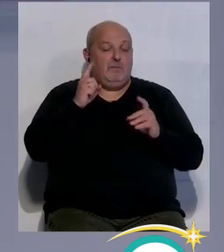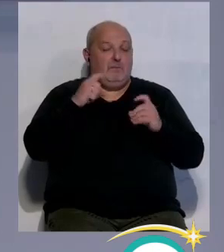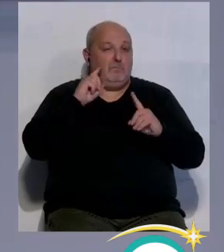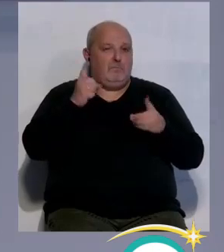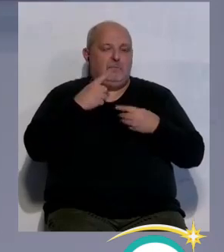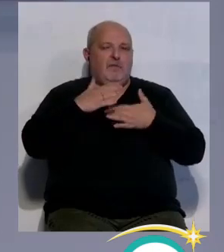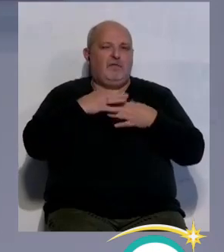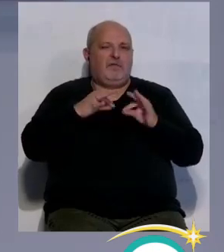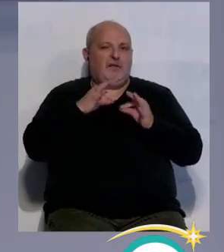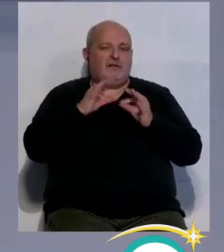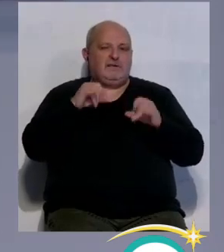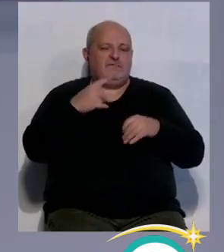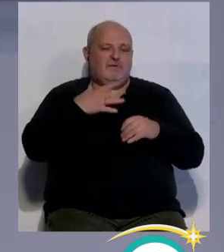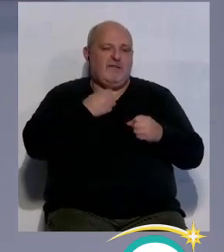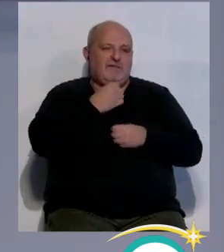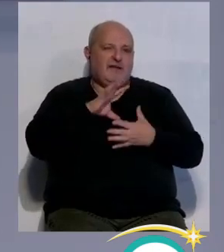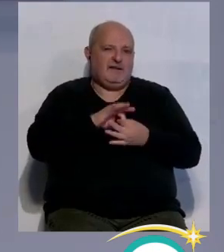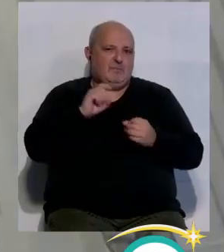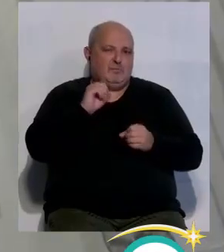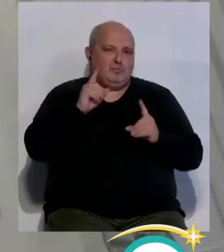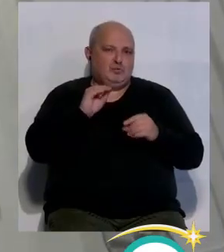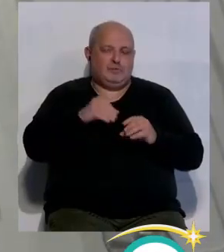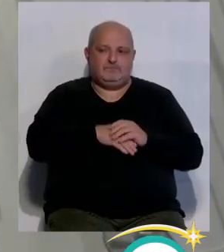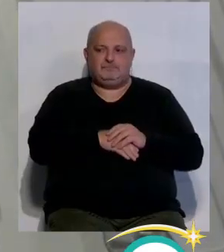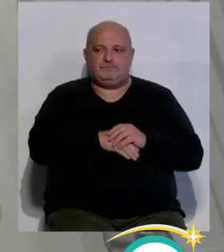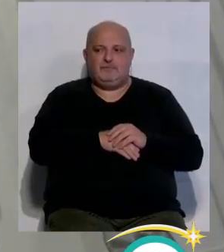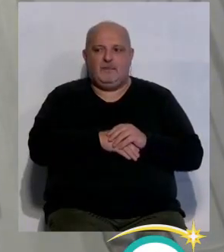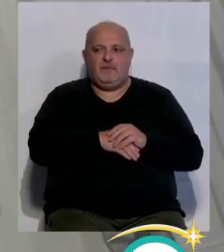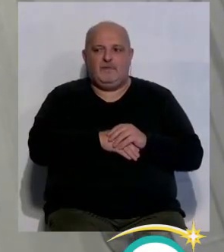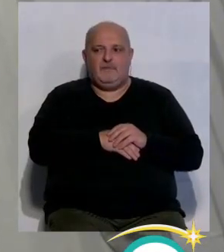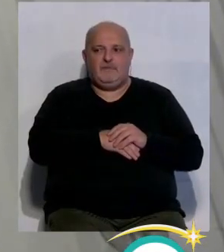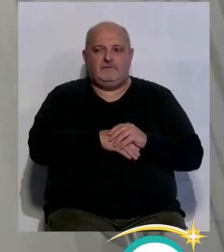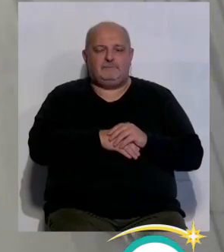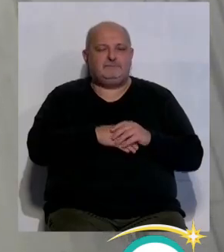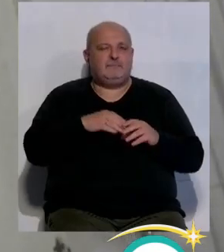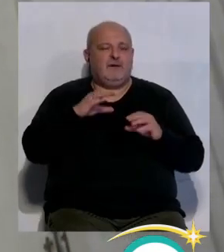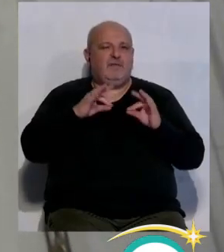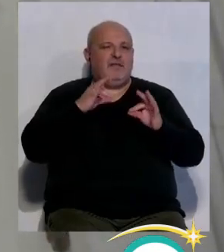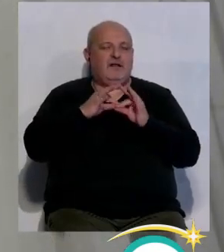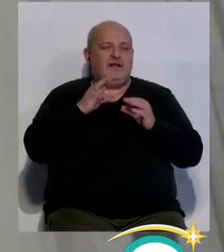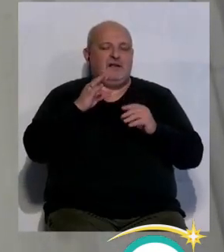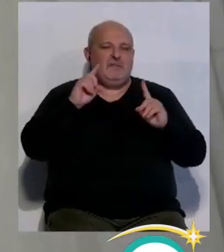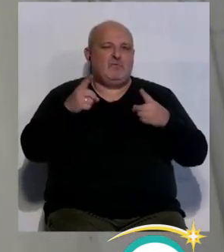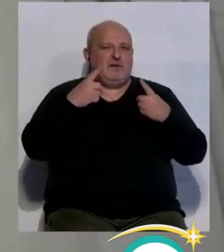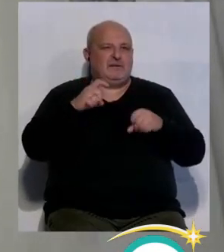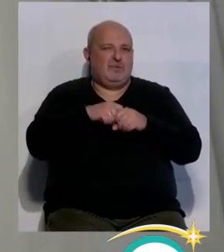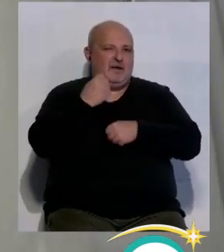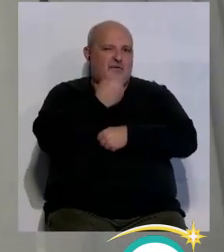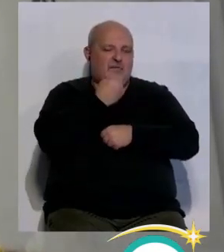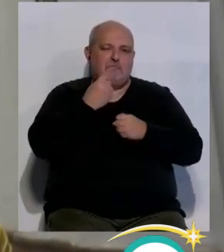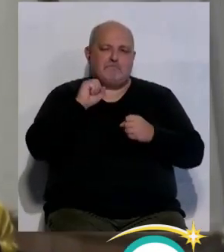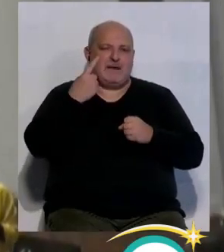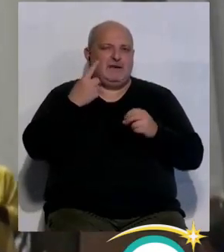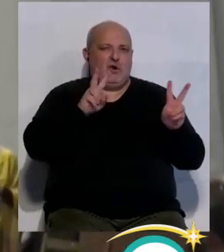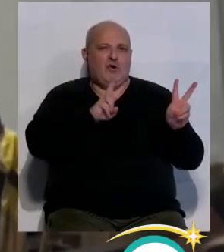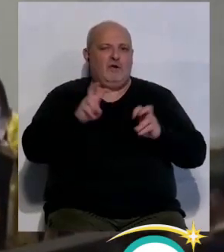ha cerrado el ciclo Sinfonía de Navidad. El ciclo Sinfonía de Navidad, una de las novedades